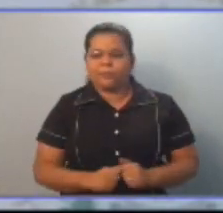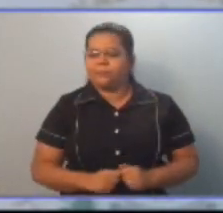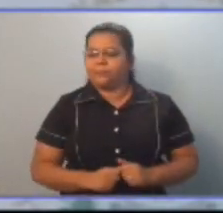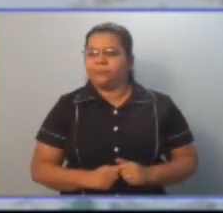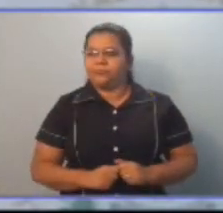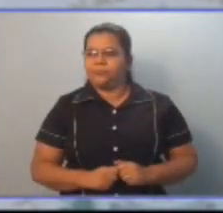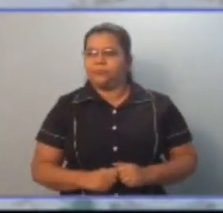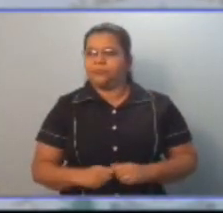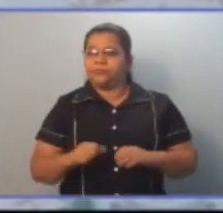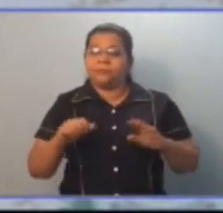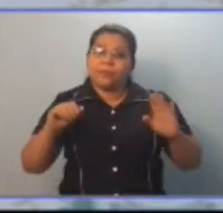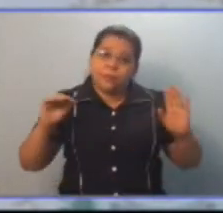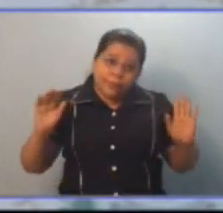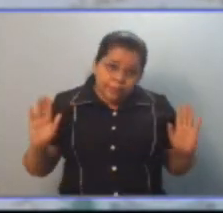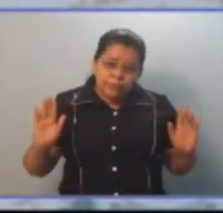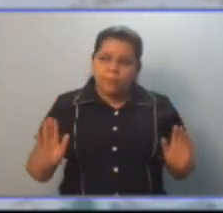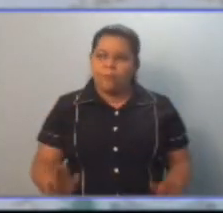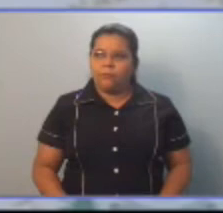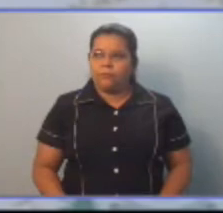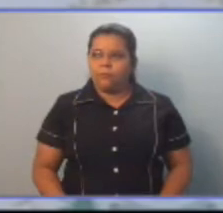finalizado. Sin embargo,